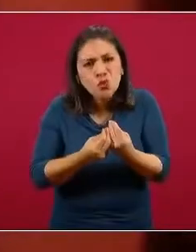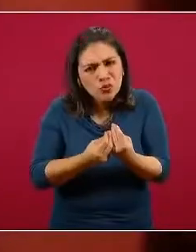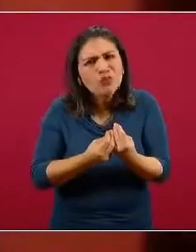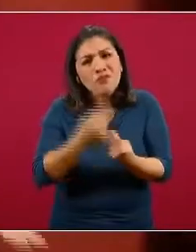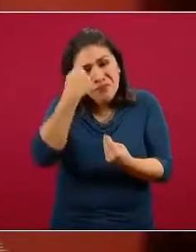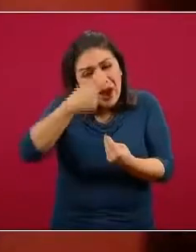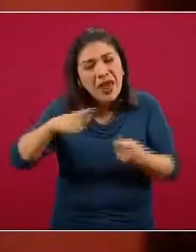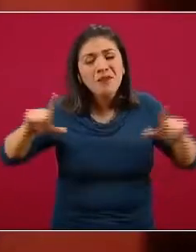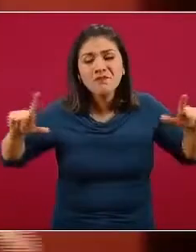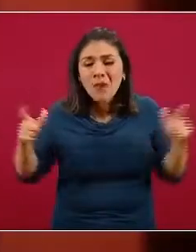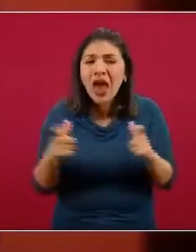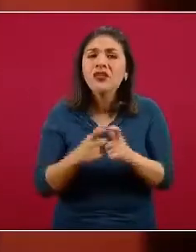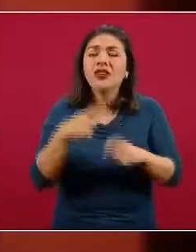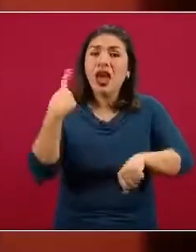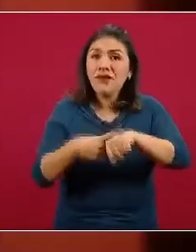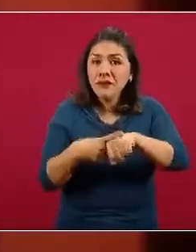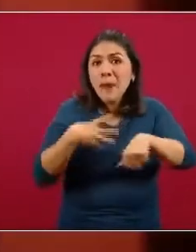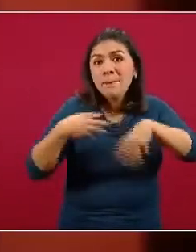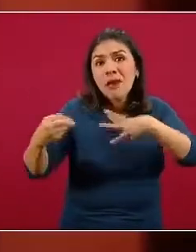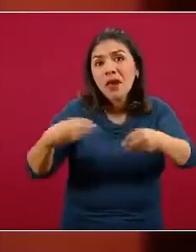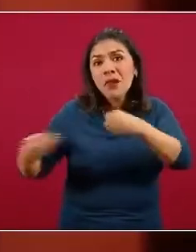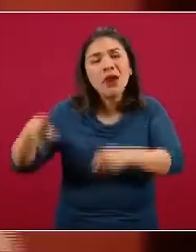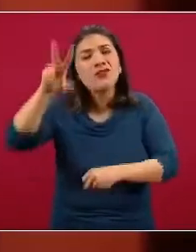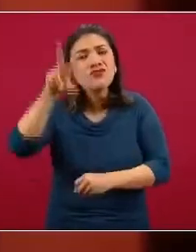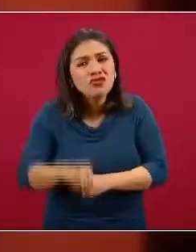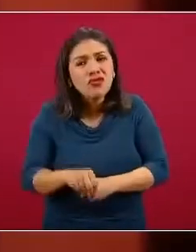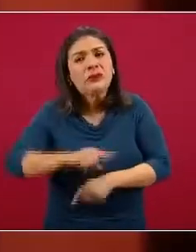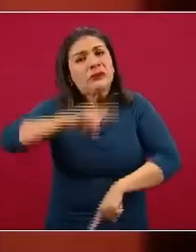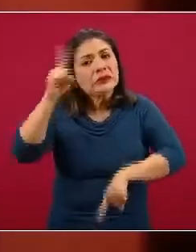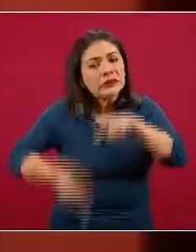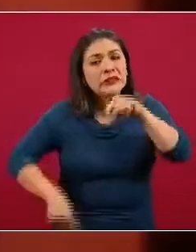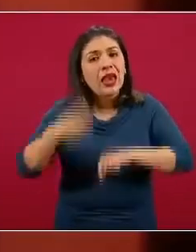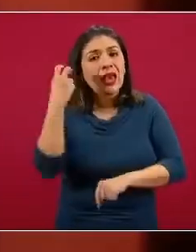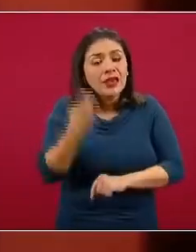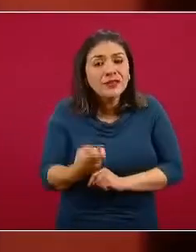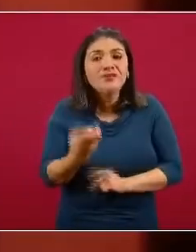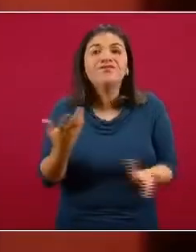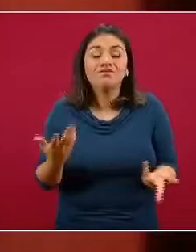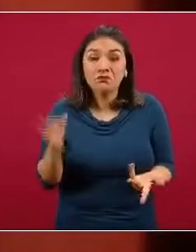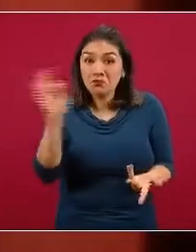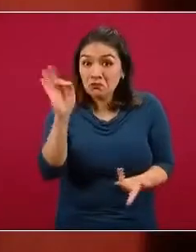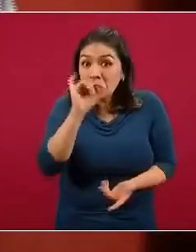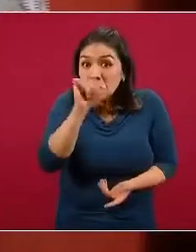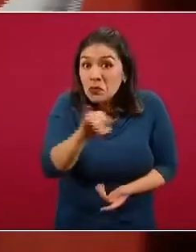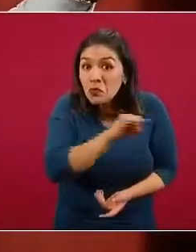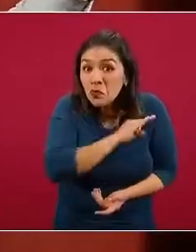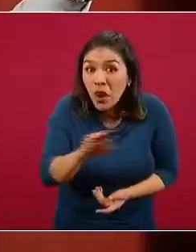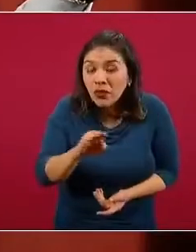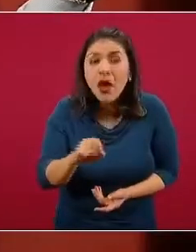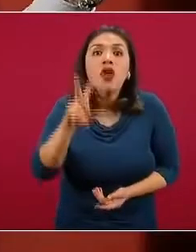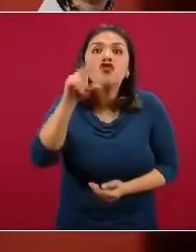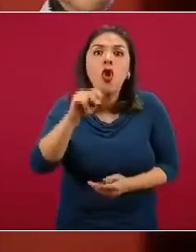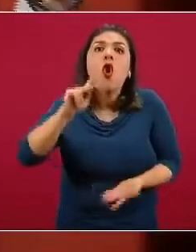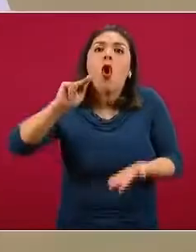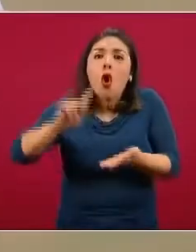para reducir la velocidad de crecimiento y, si se puede, no llegar al nivel rojo